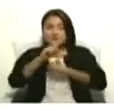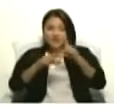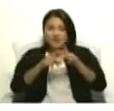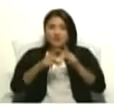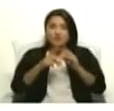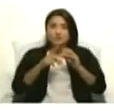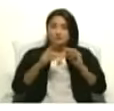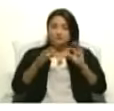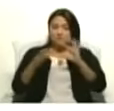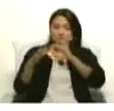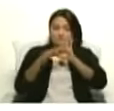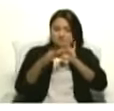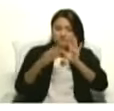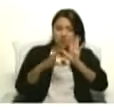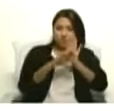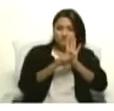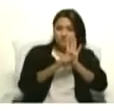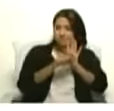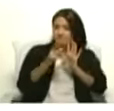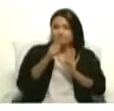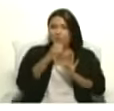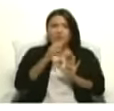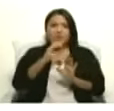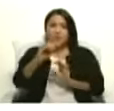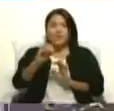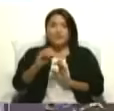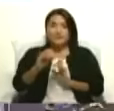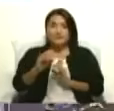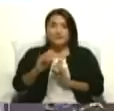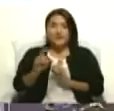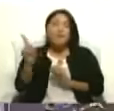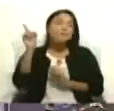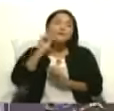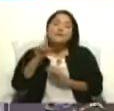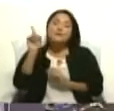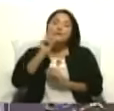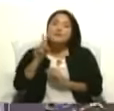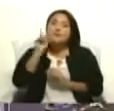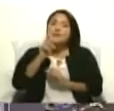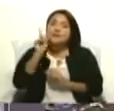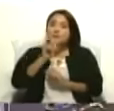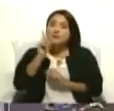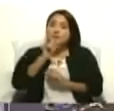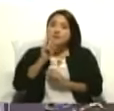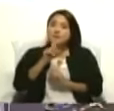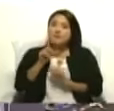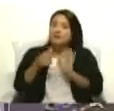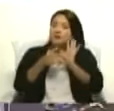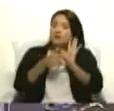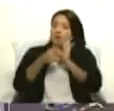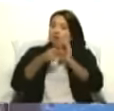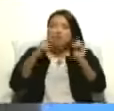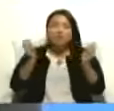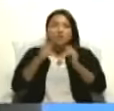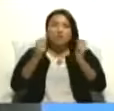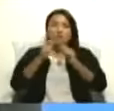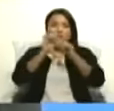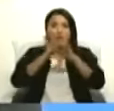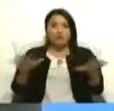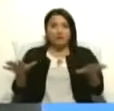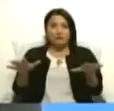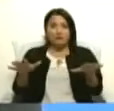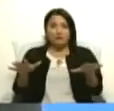es impresionante es como es impresionante como las intentan que las mentiran que las mentiras sustituyan a la